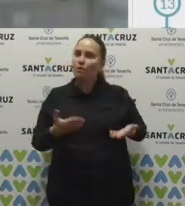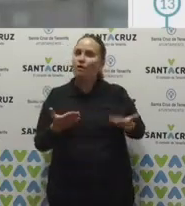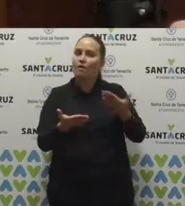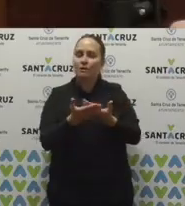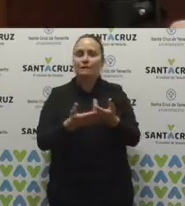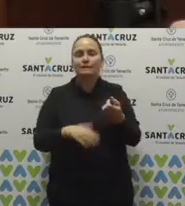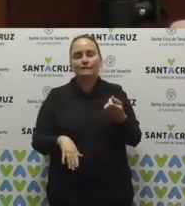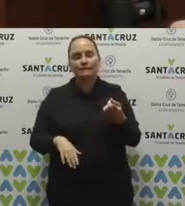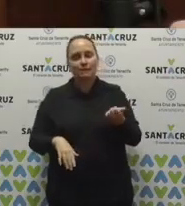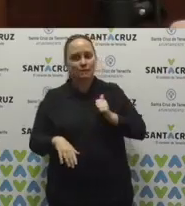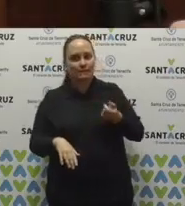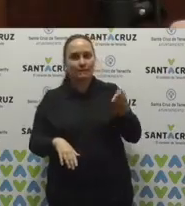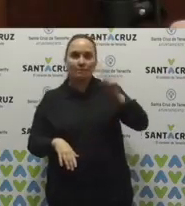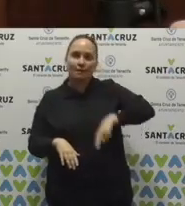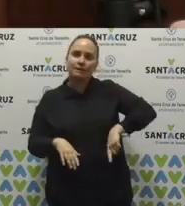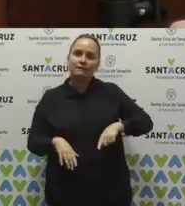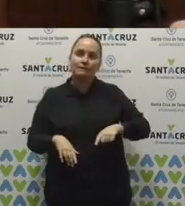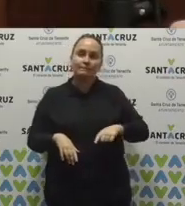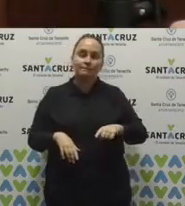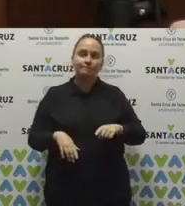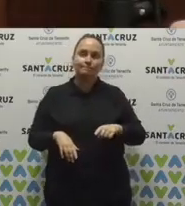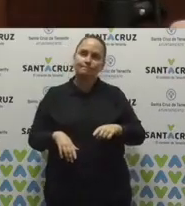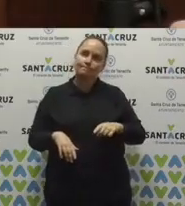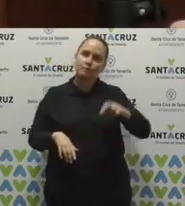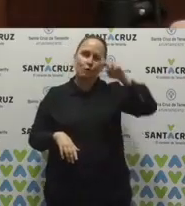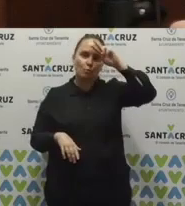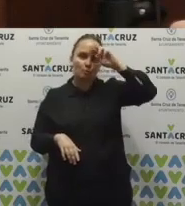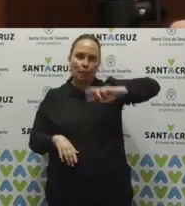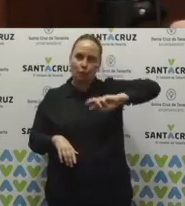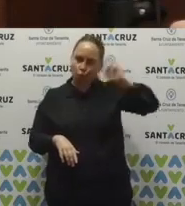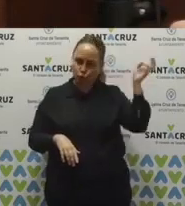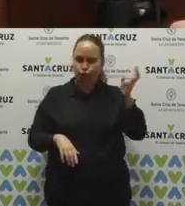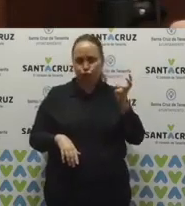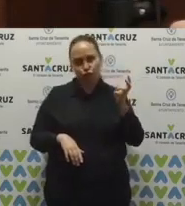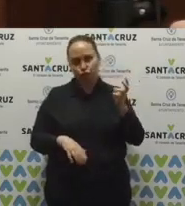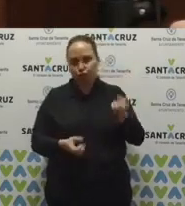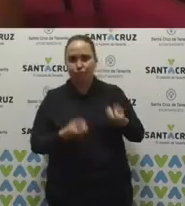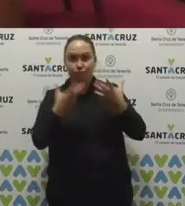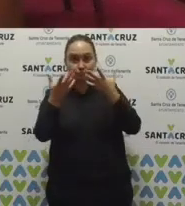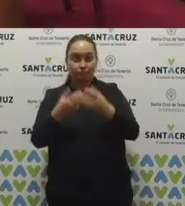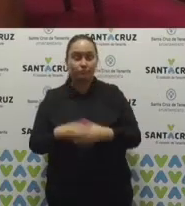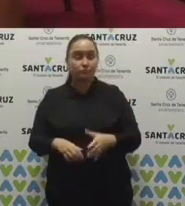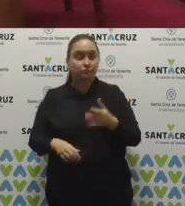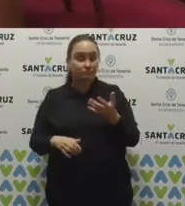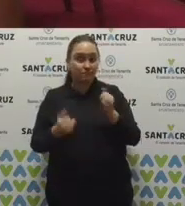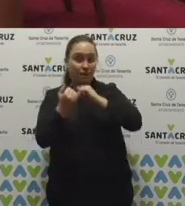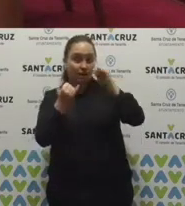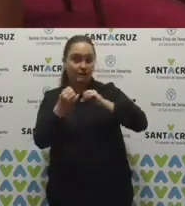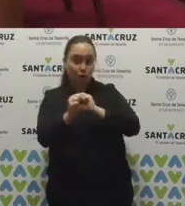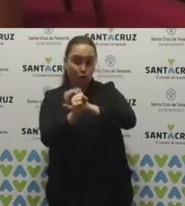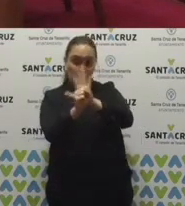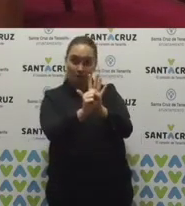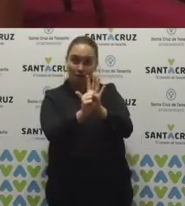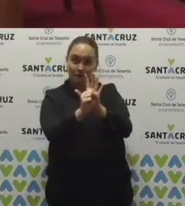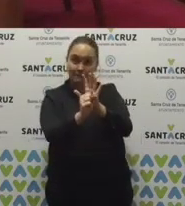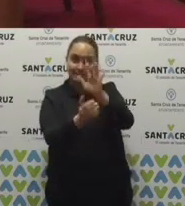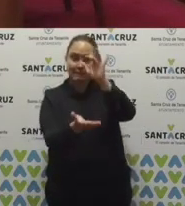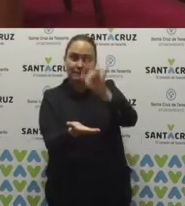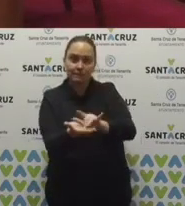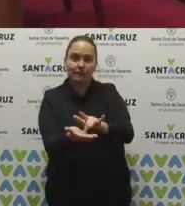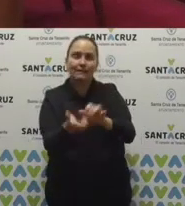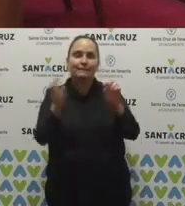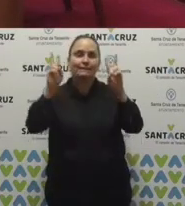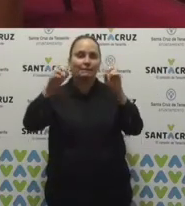la nada para plantear otro asunto que preocupa en el distrito a raíz de la crisis del joven 19 como hay la atención y